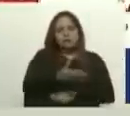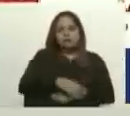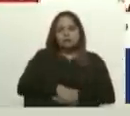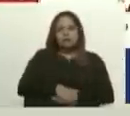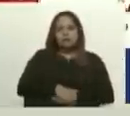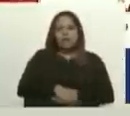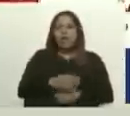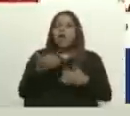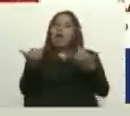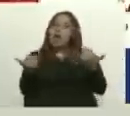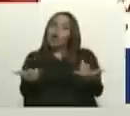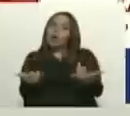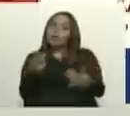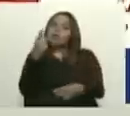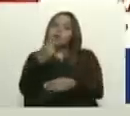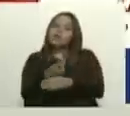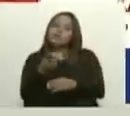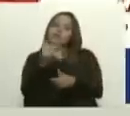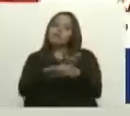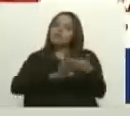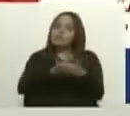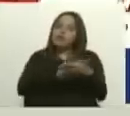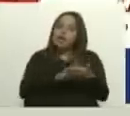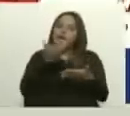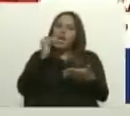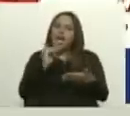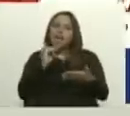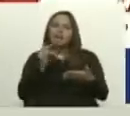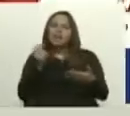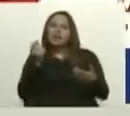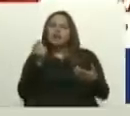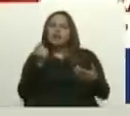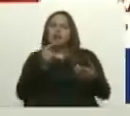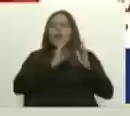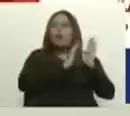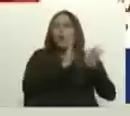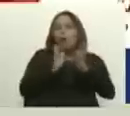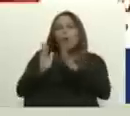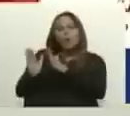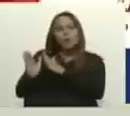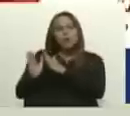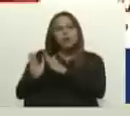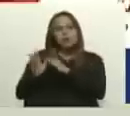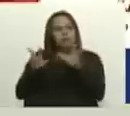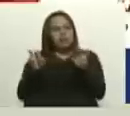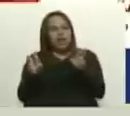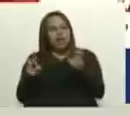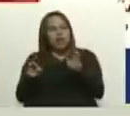Esta vez tuvieron que corregir porque dieron unos resultados con el orden